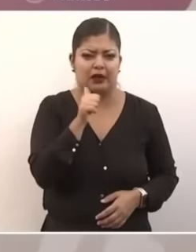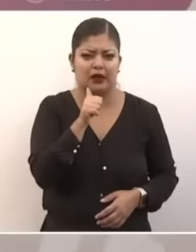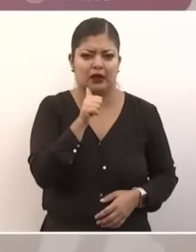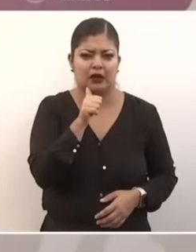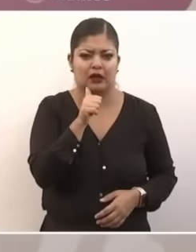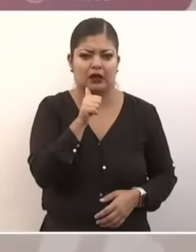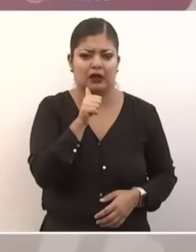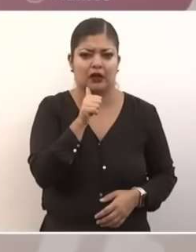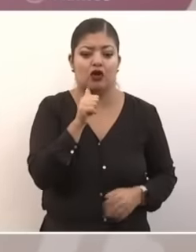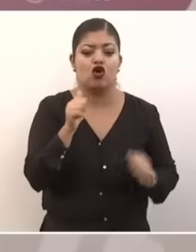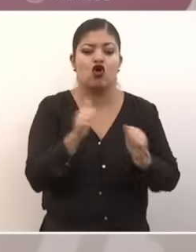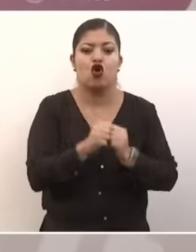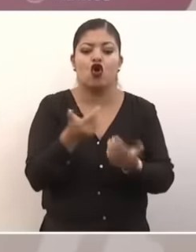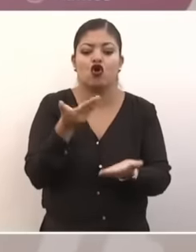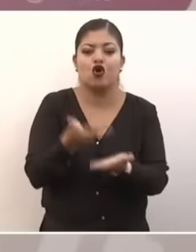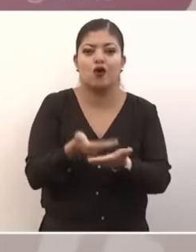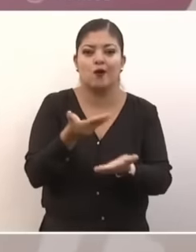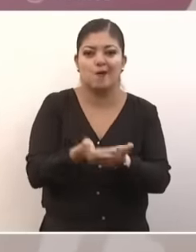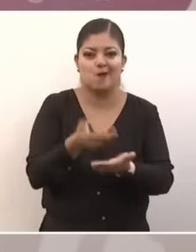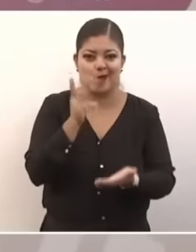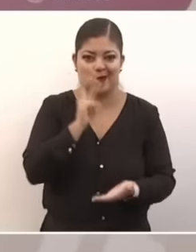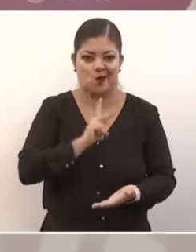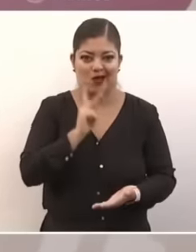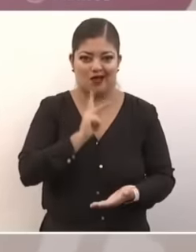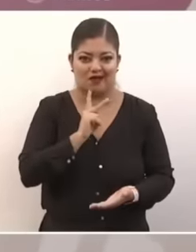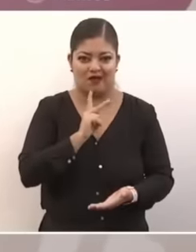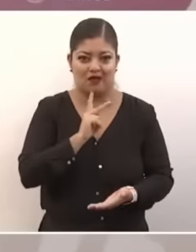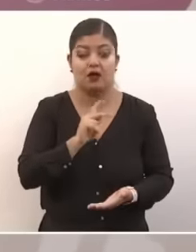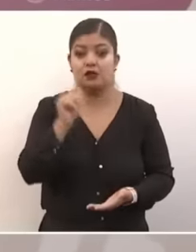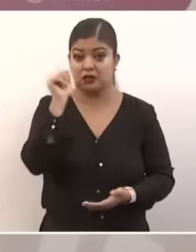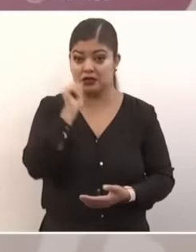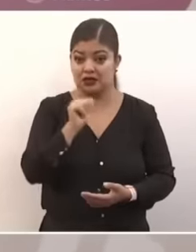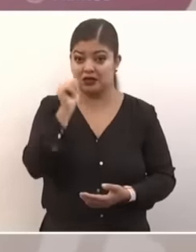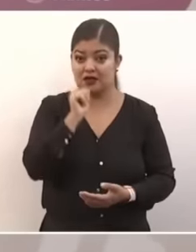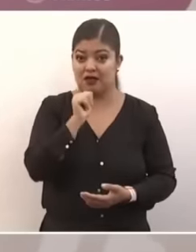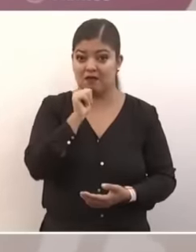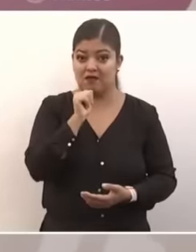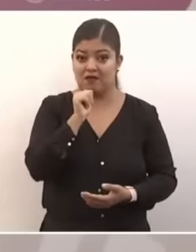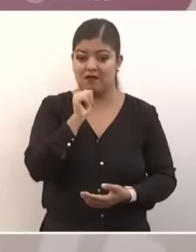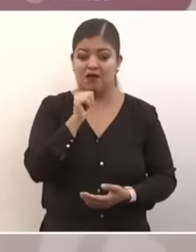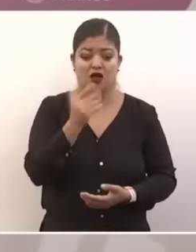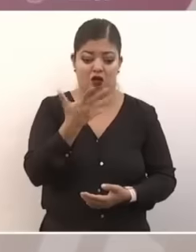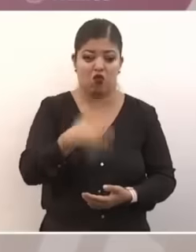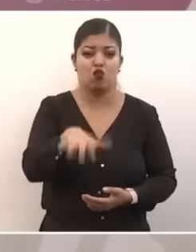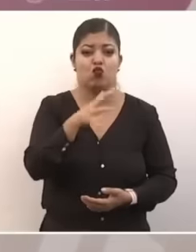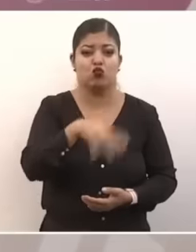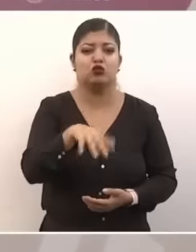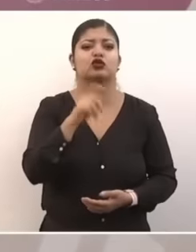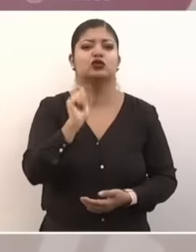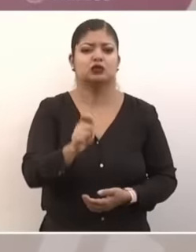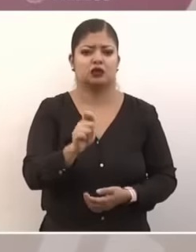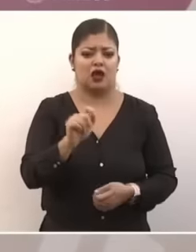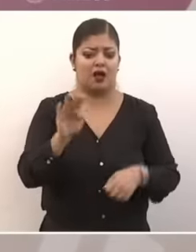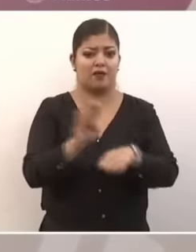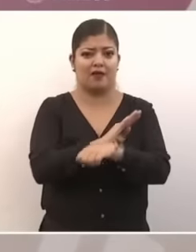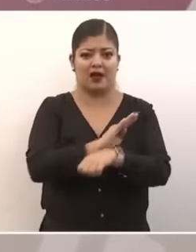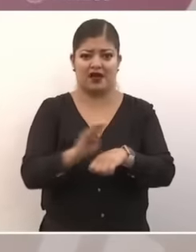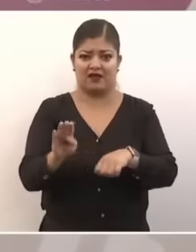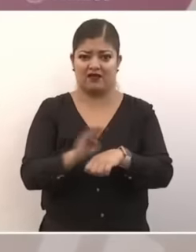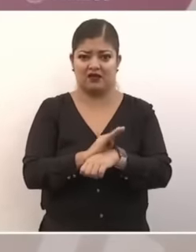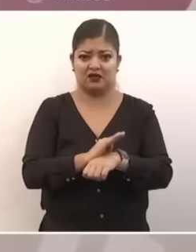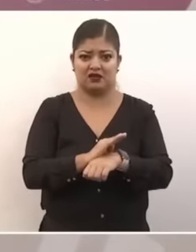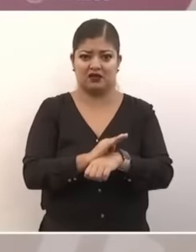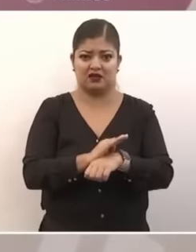con argumentos y siempre buscando el bienestar general por